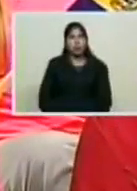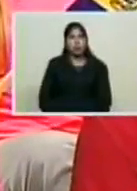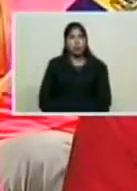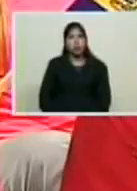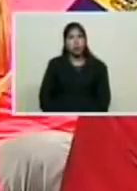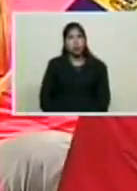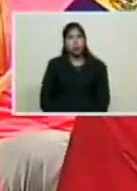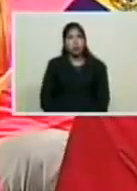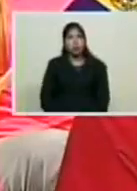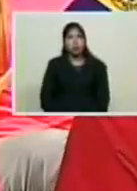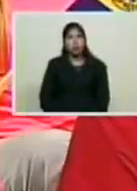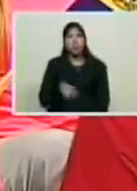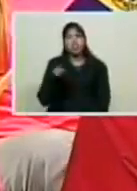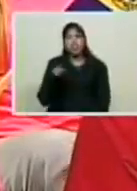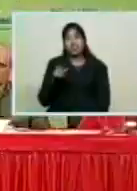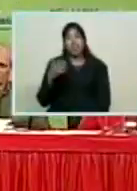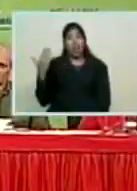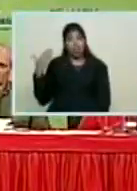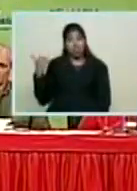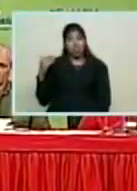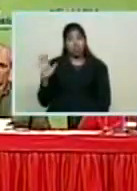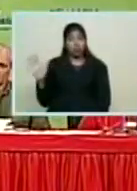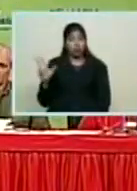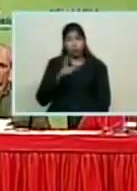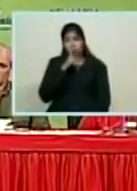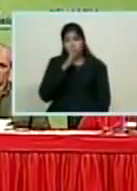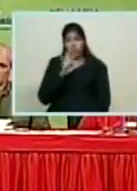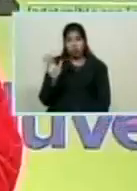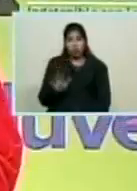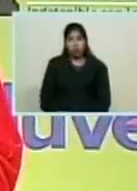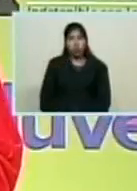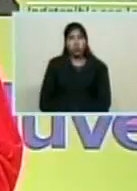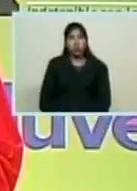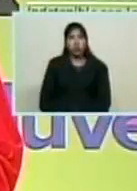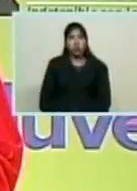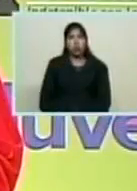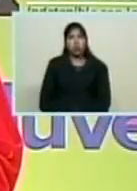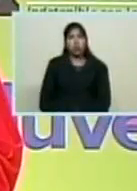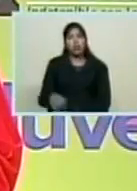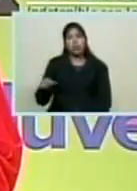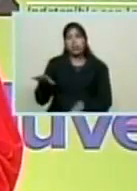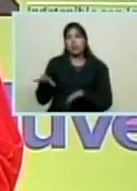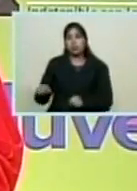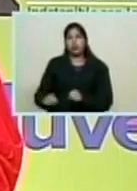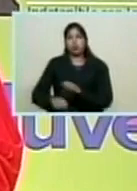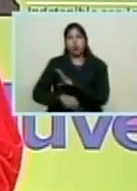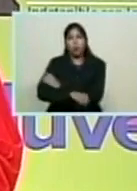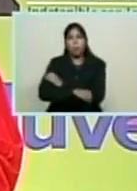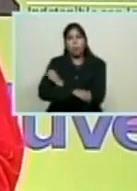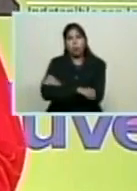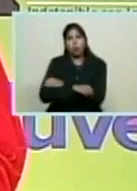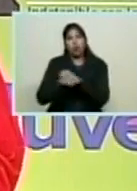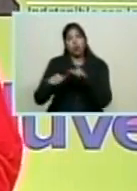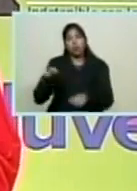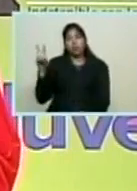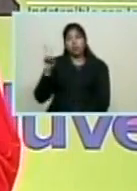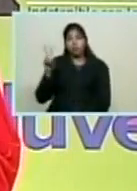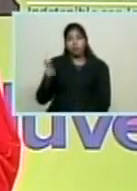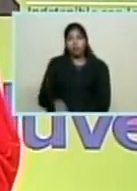Esa era la educación que existía cuando gobernaba la oligarquía, cuando gobernaba la derecha en